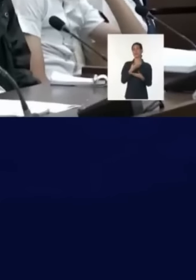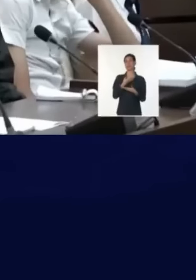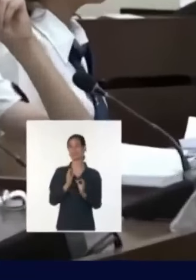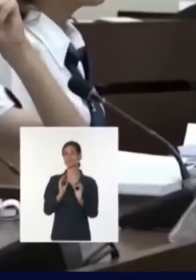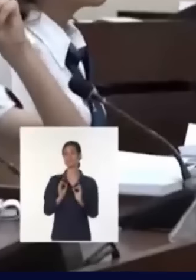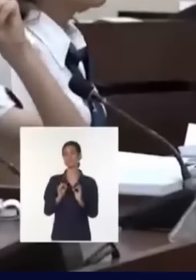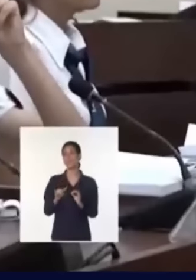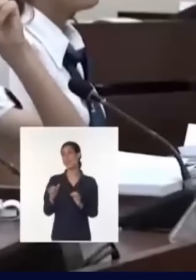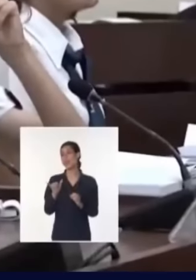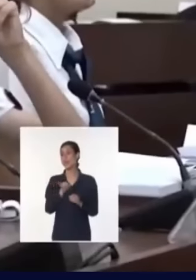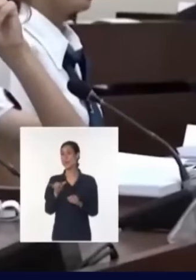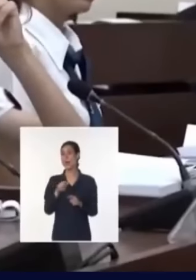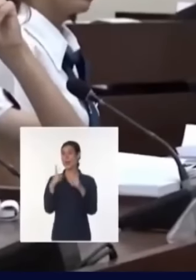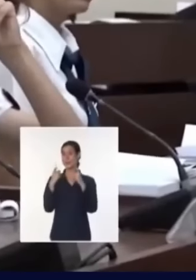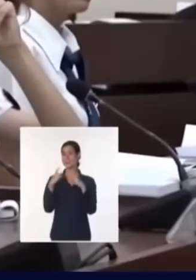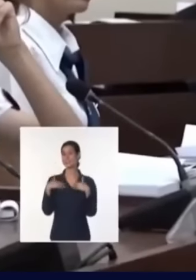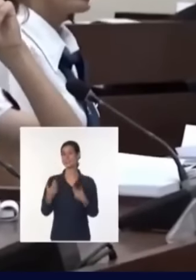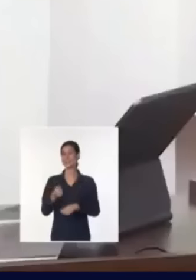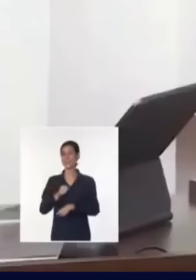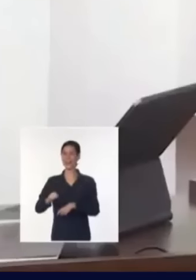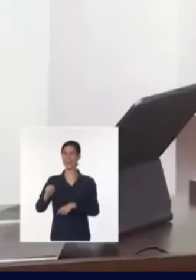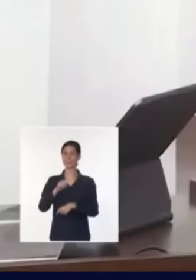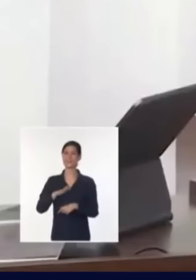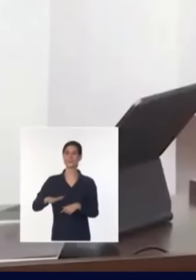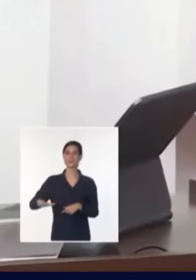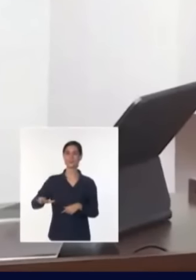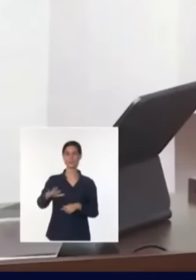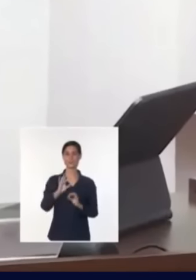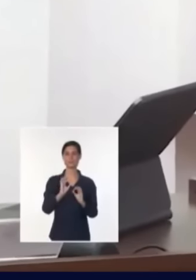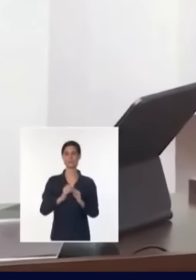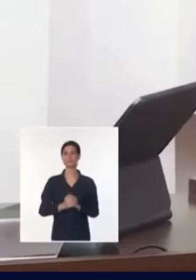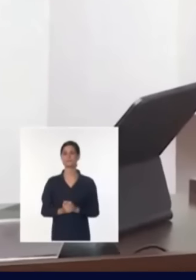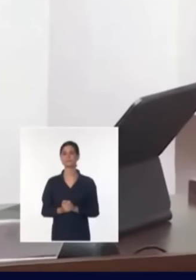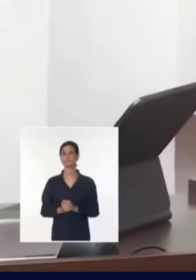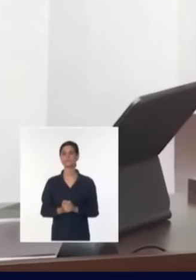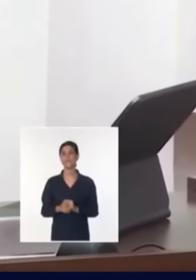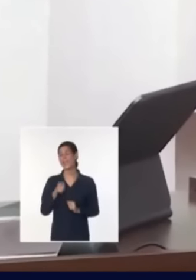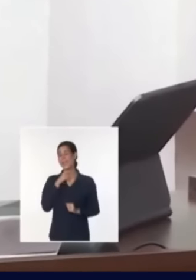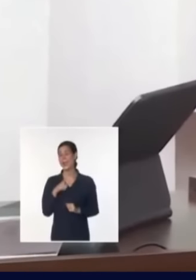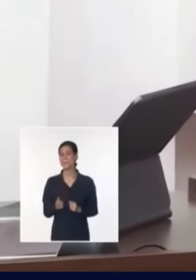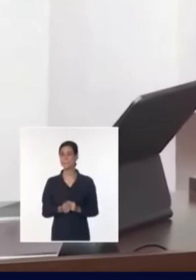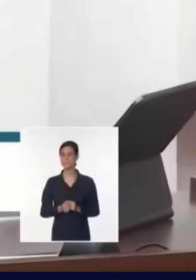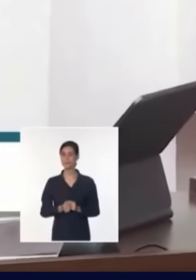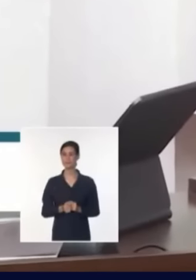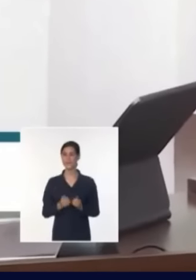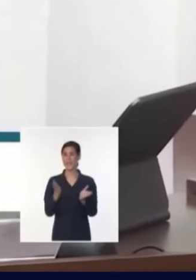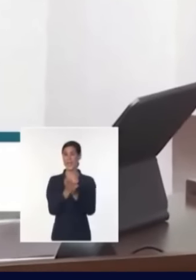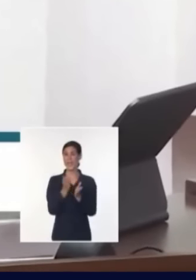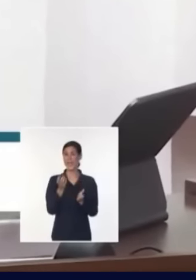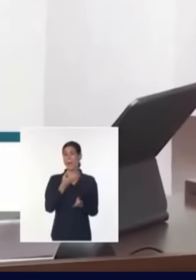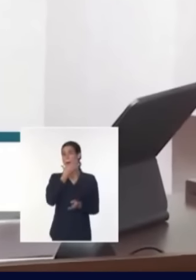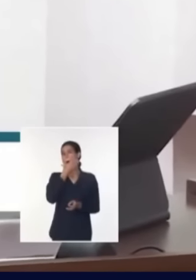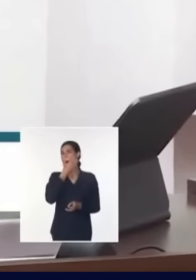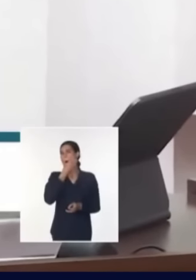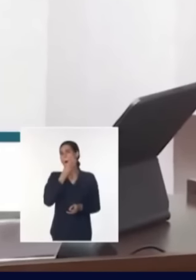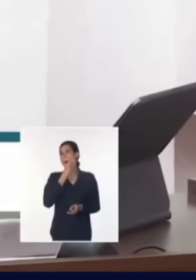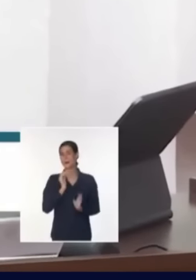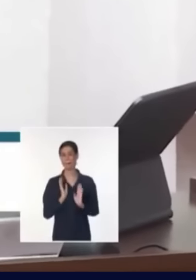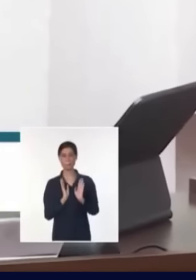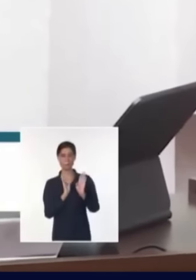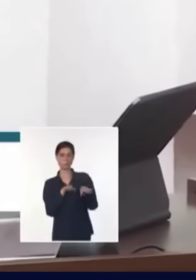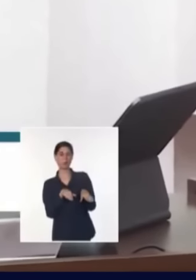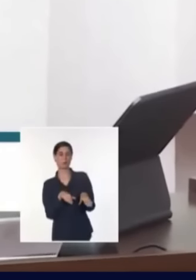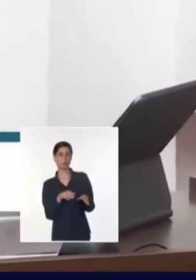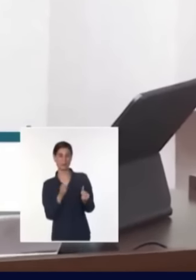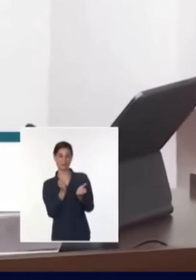sociedad. Todas estas manifestaciones que tenemos de los jóvenes desvinculados del estudio y el trabajo, de violencia en la niñez, la adolescencia y la